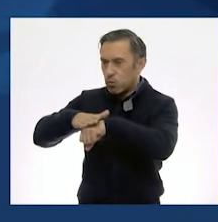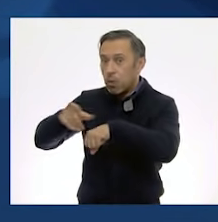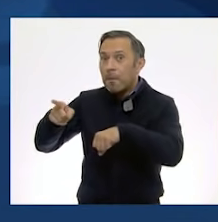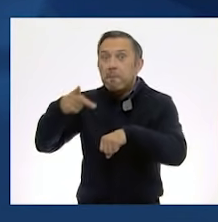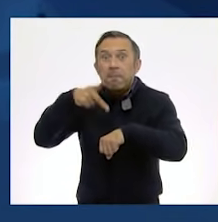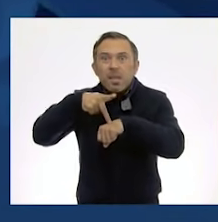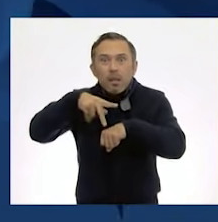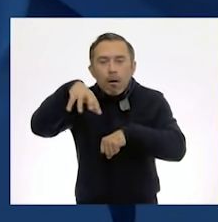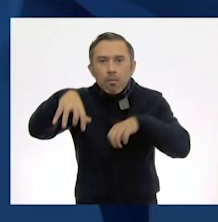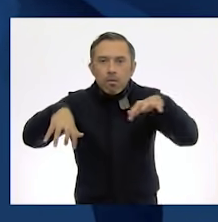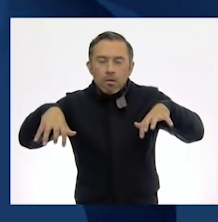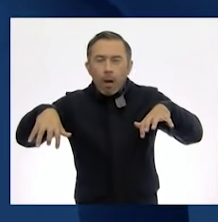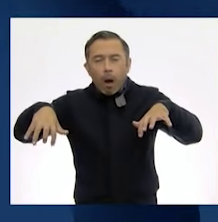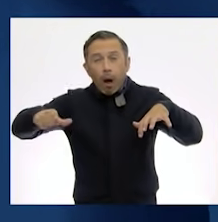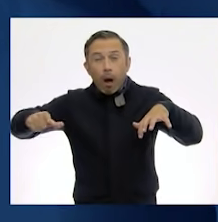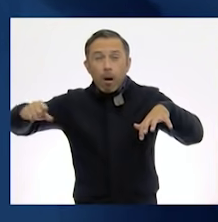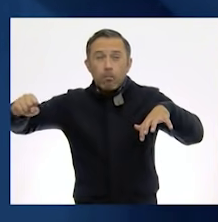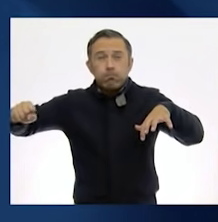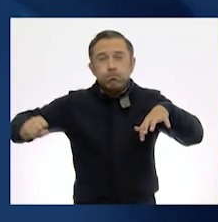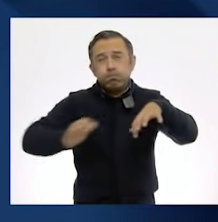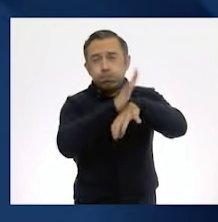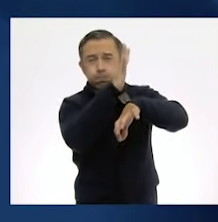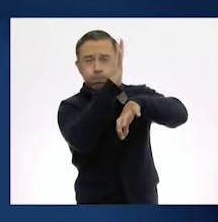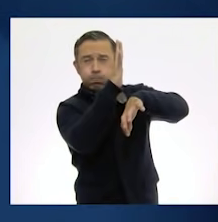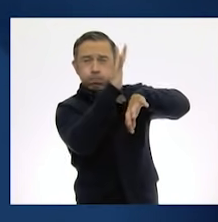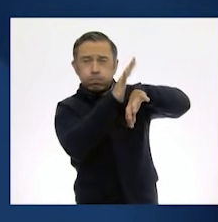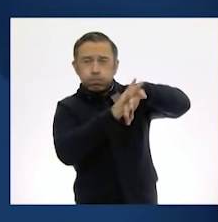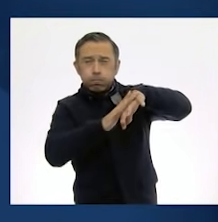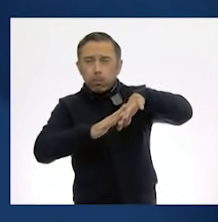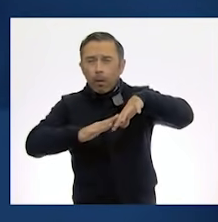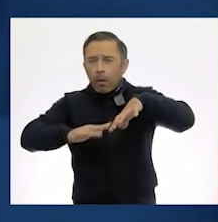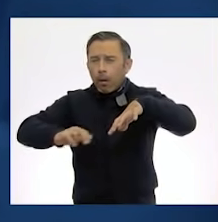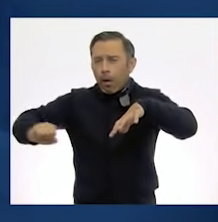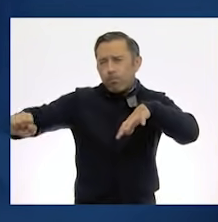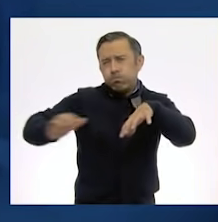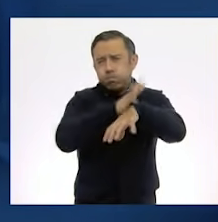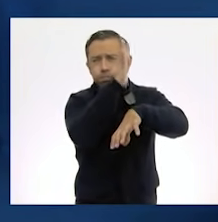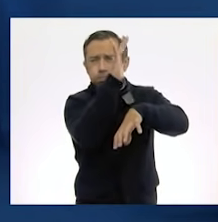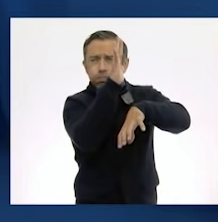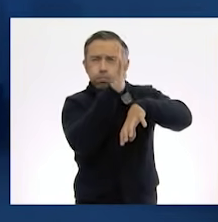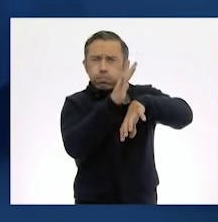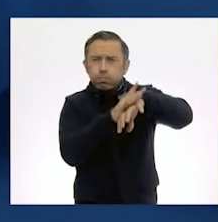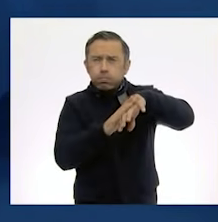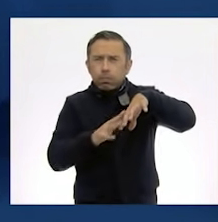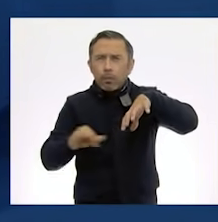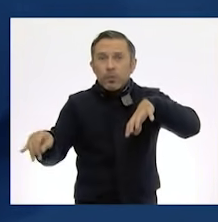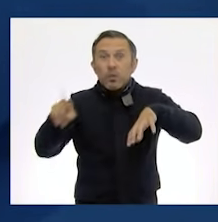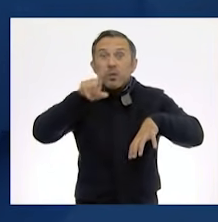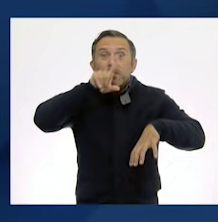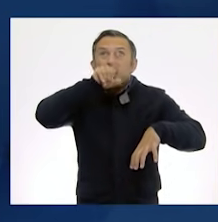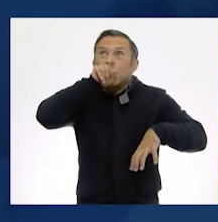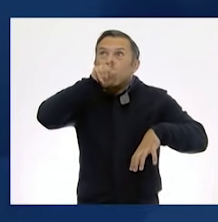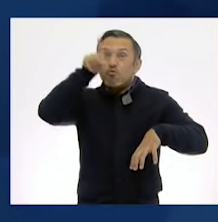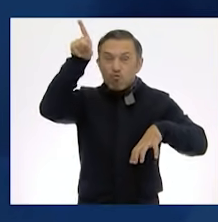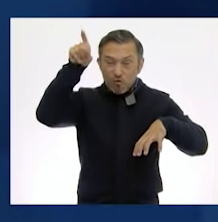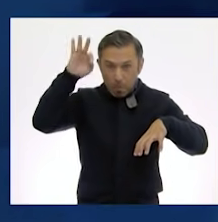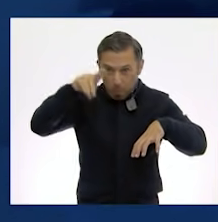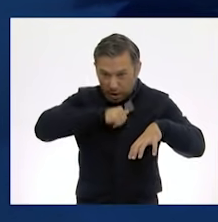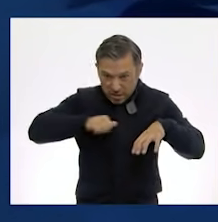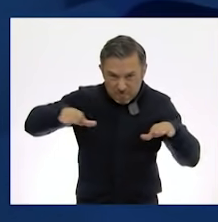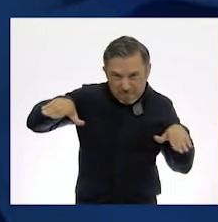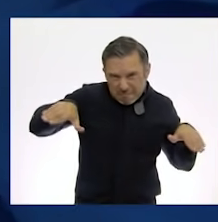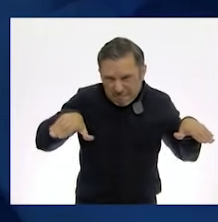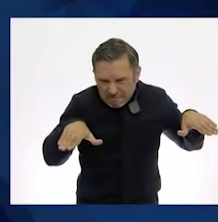rocas chocaban incesantemente formidables olas. Ni aún las aves de rapiña podían atravesar por aquellos